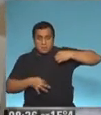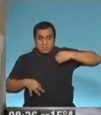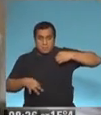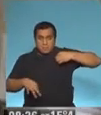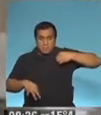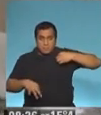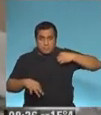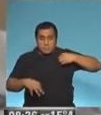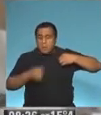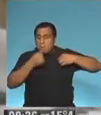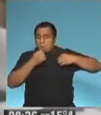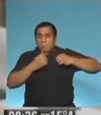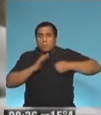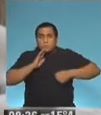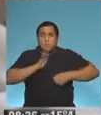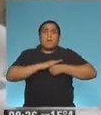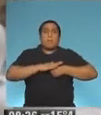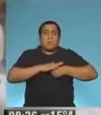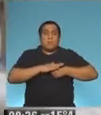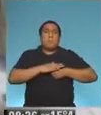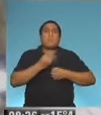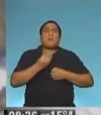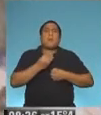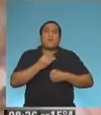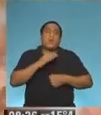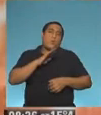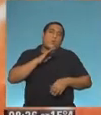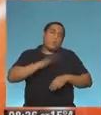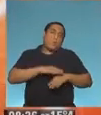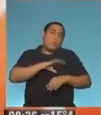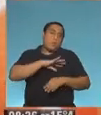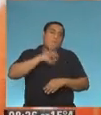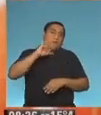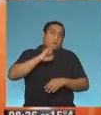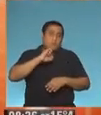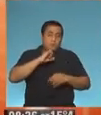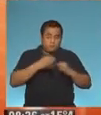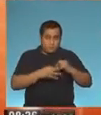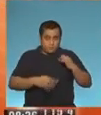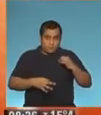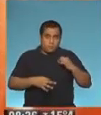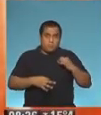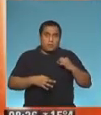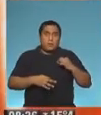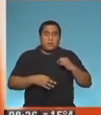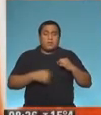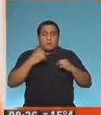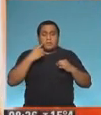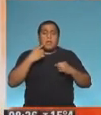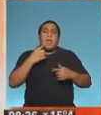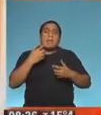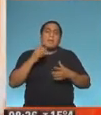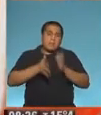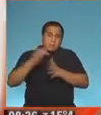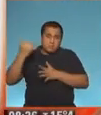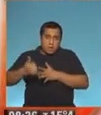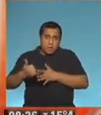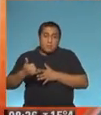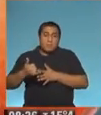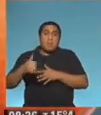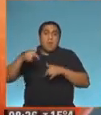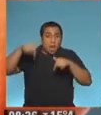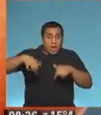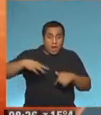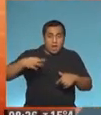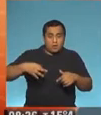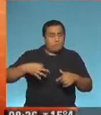se ha obstruido durante un infarto. Ese registro tiene datos del año pasado y de este año. Prácticamente se ha duplicado